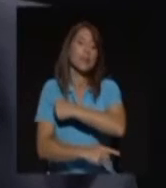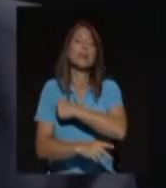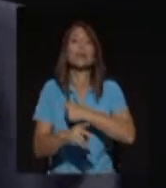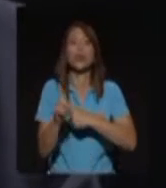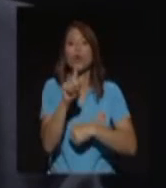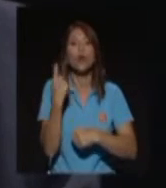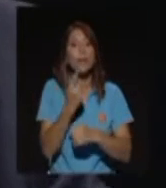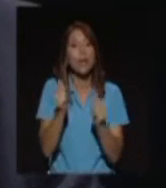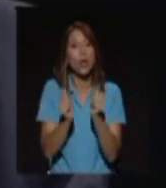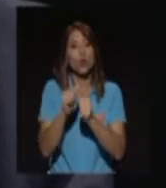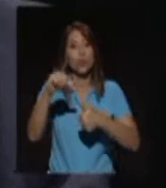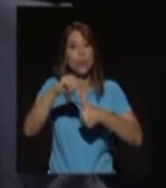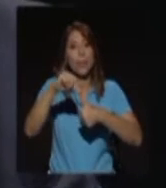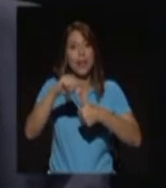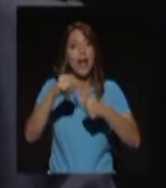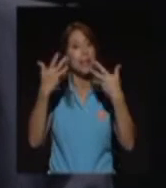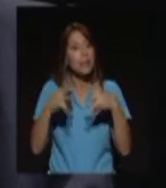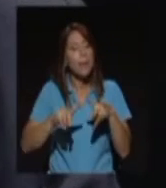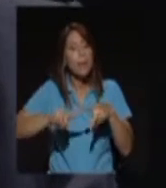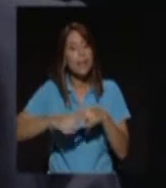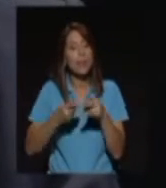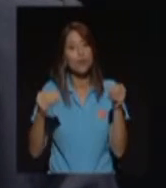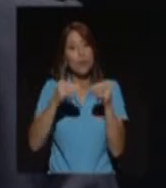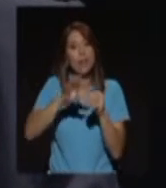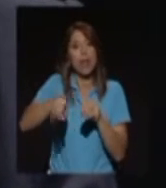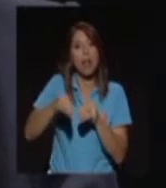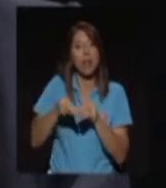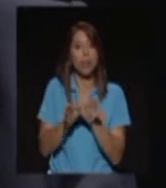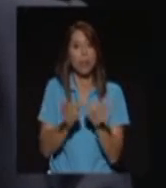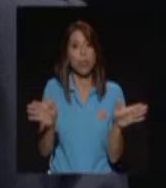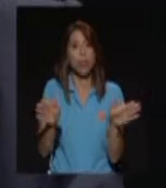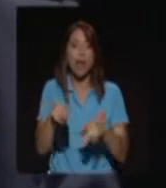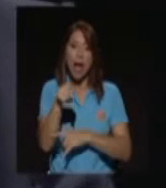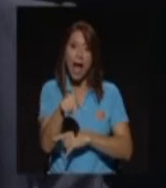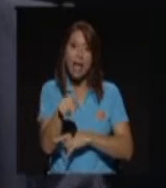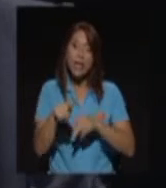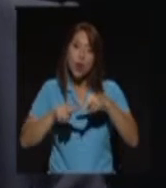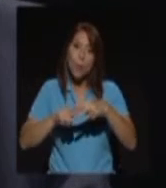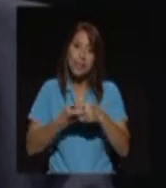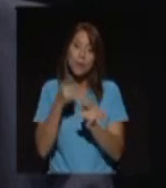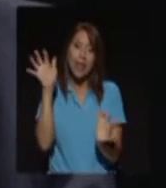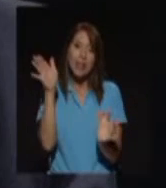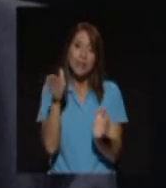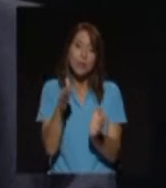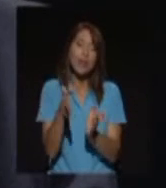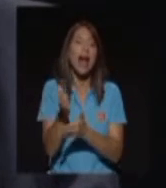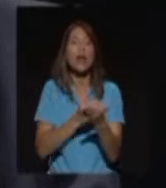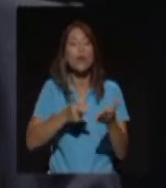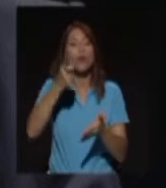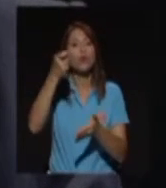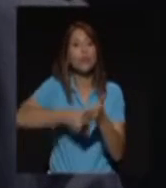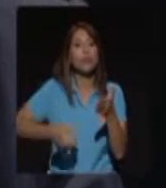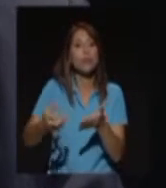comenzamos a ampliar nuestros mercados, ¿verdad? Bueno, y ahí comenzamos a disminuir algunos de los aranceles,